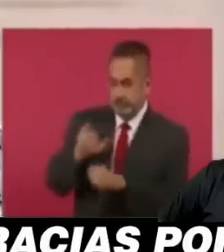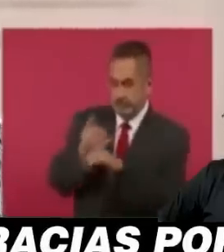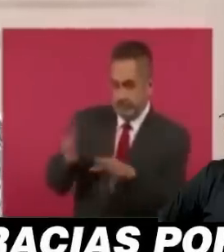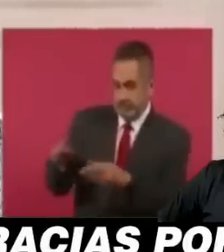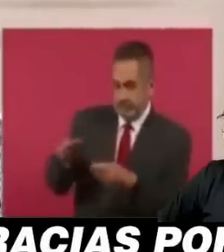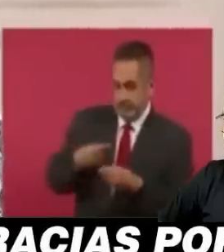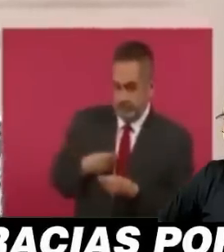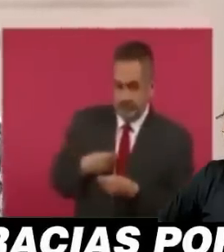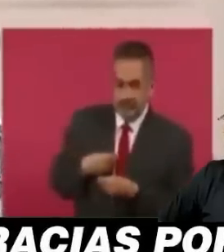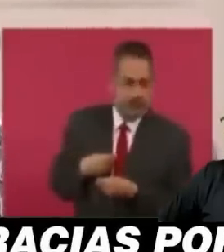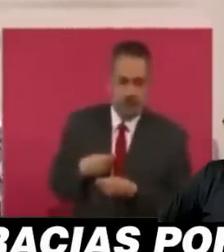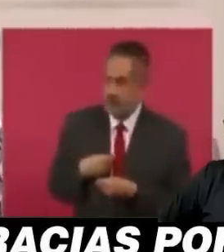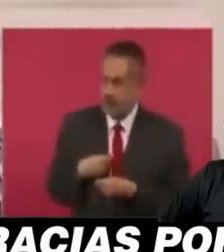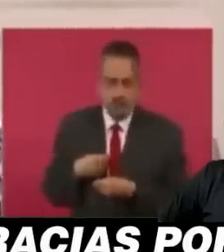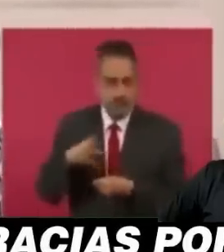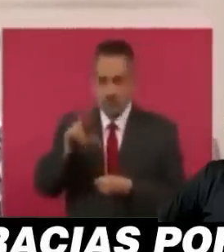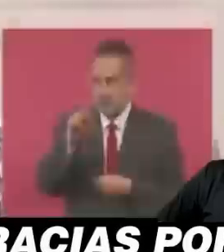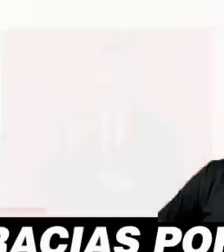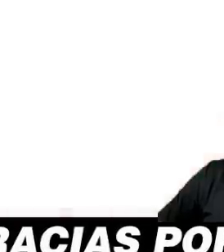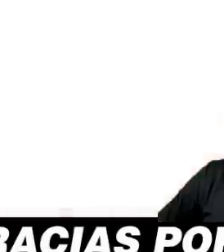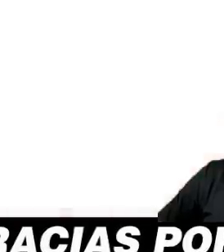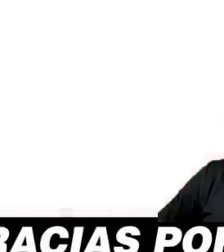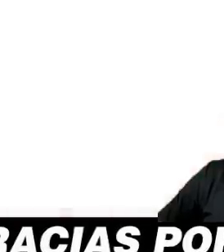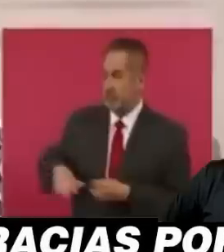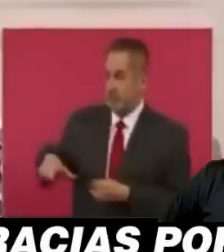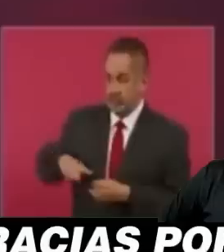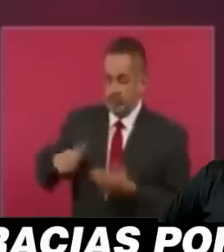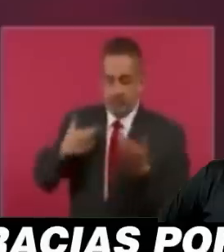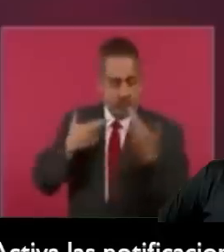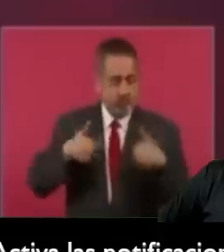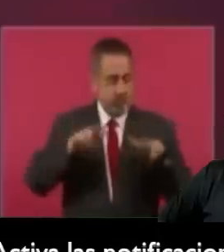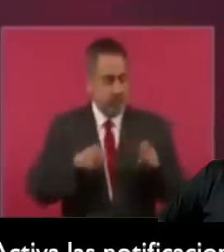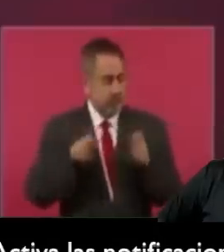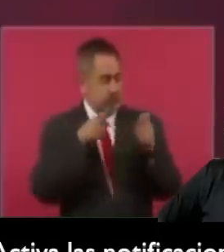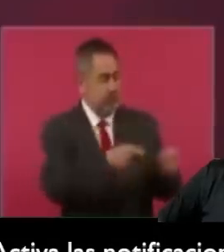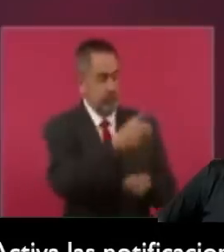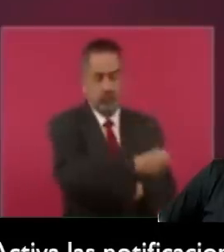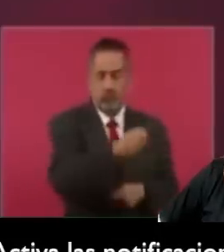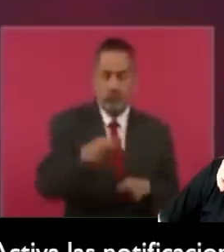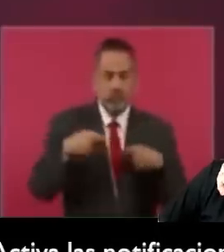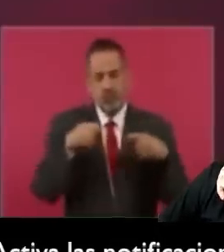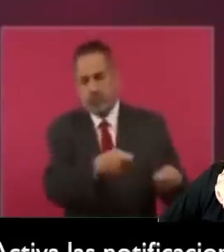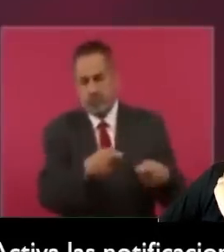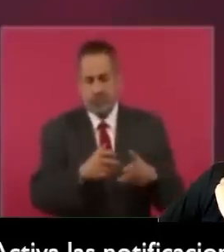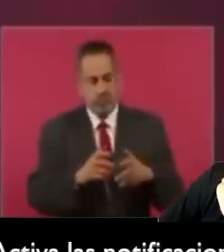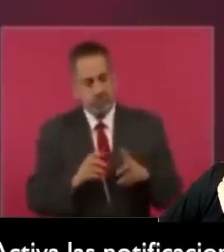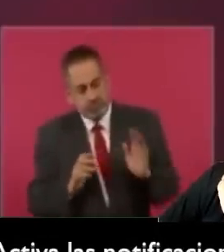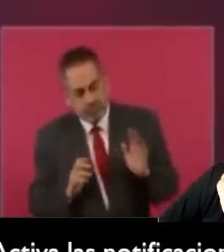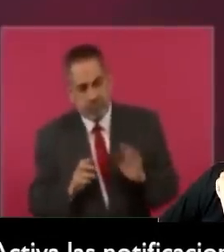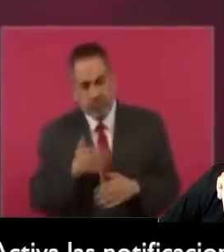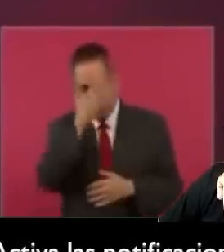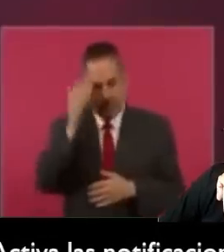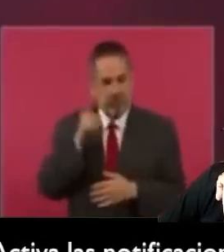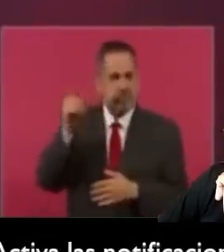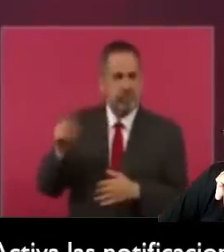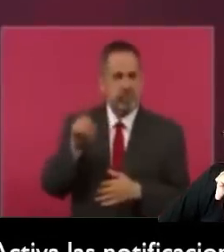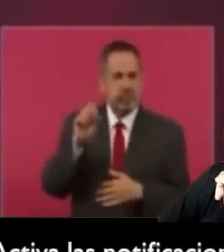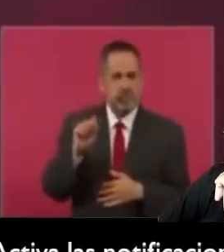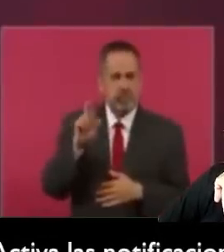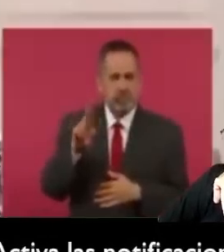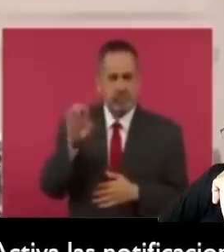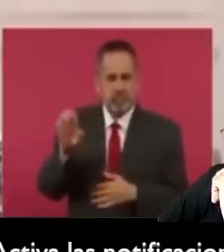Que no es representante del gobierno, al no ser que en relaciones le